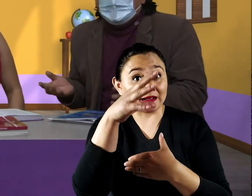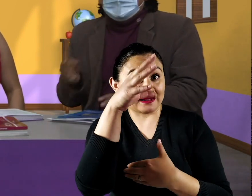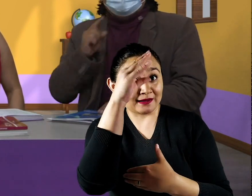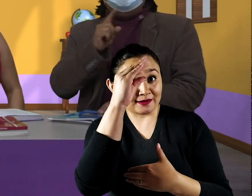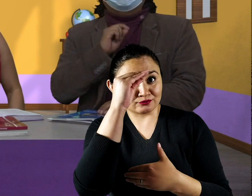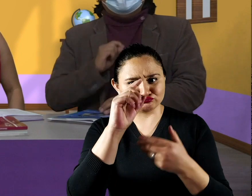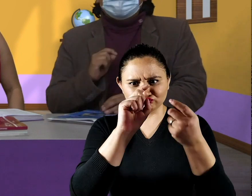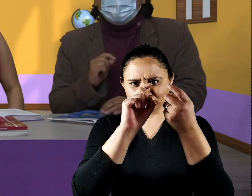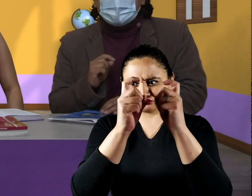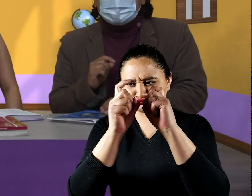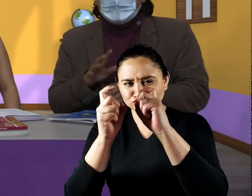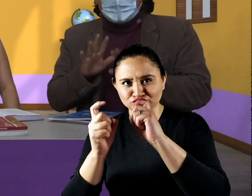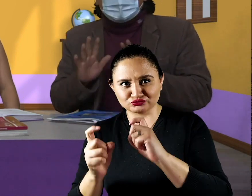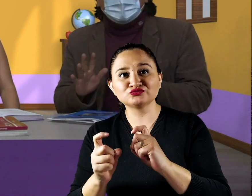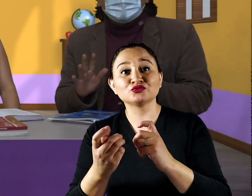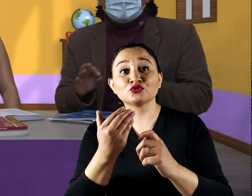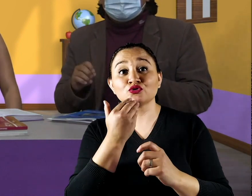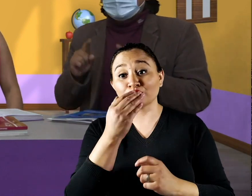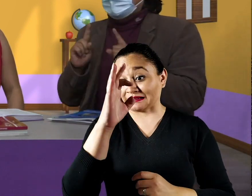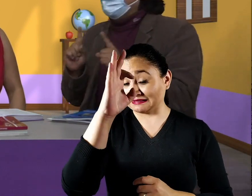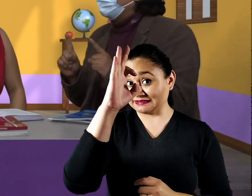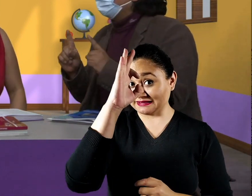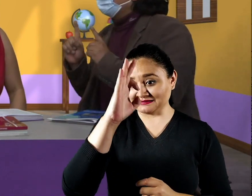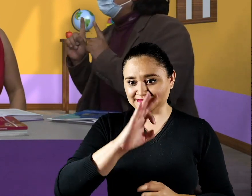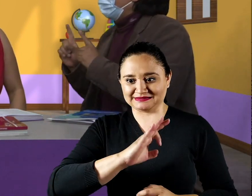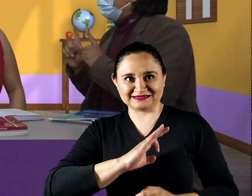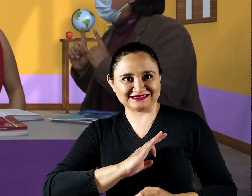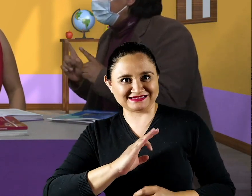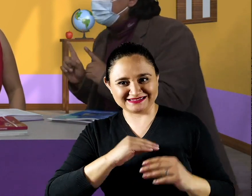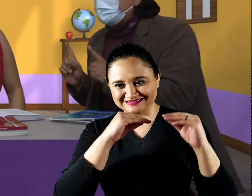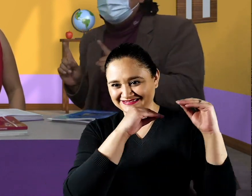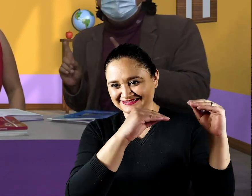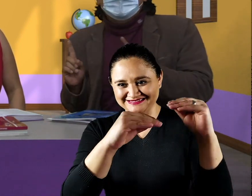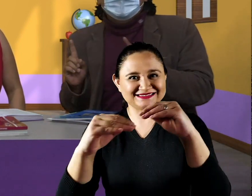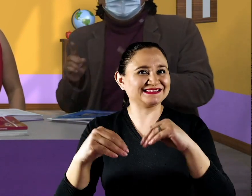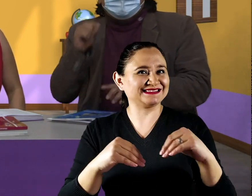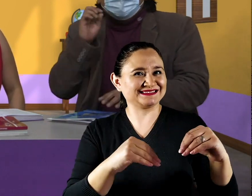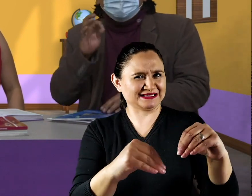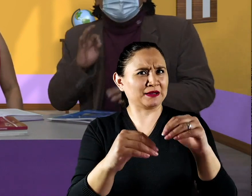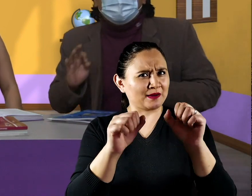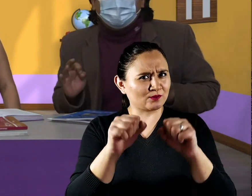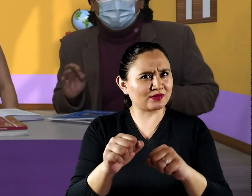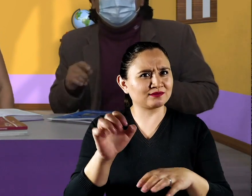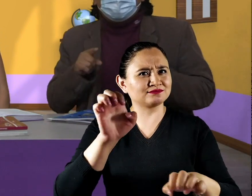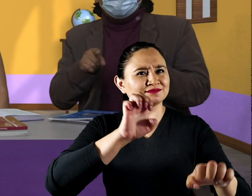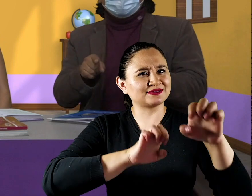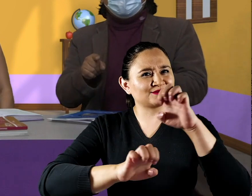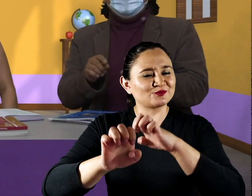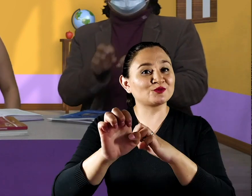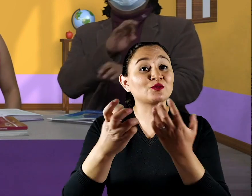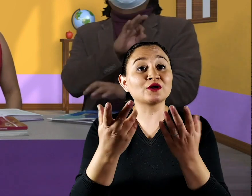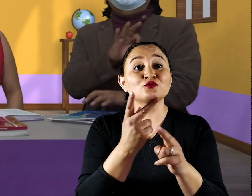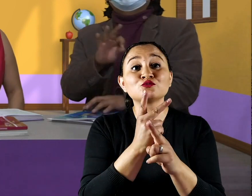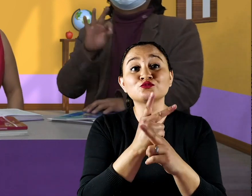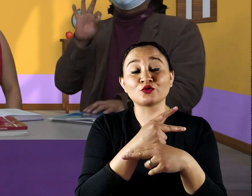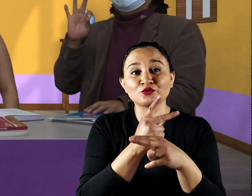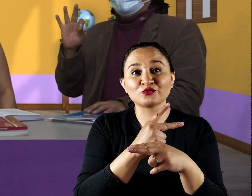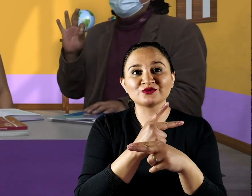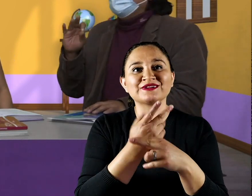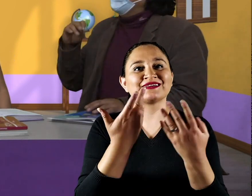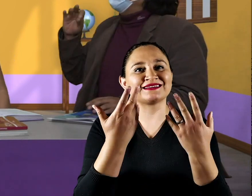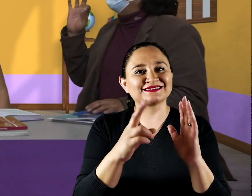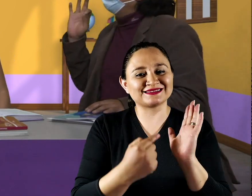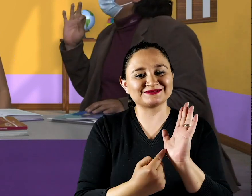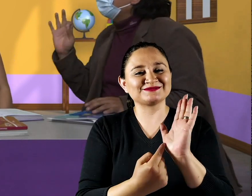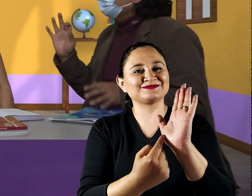aprendizaje, modificaciones a técnicas y métodos de enseñanza, podemos evaluar un producto que será el